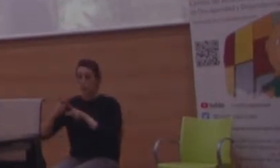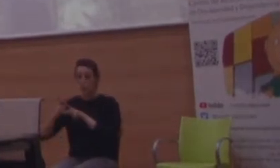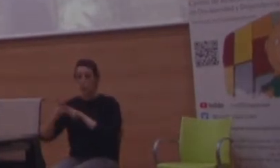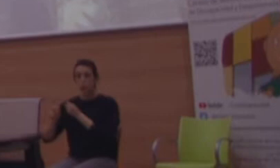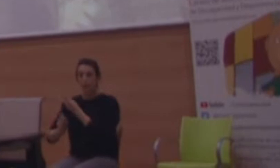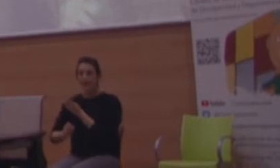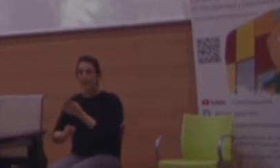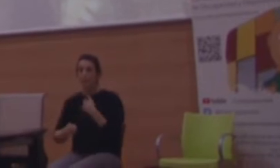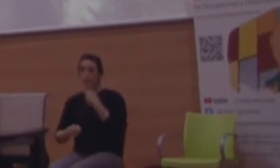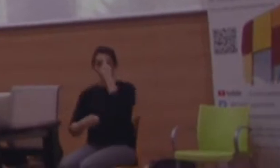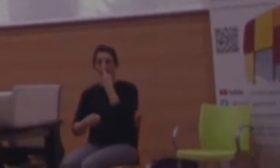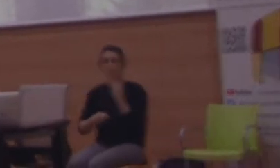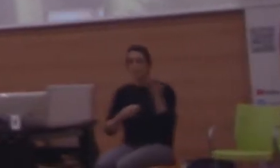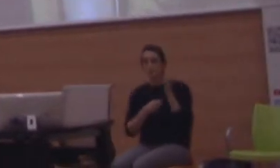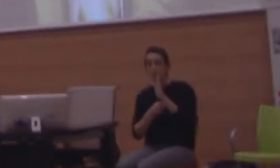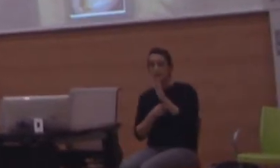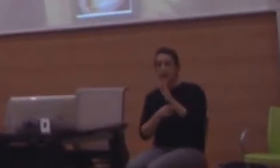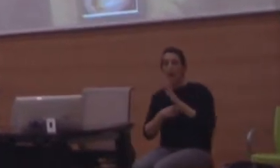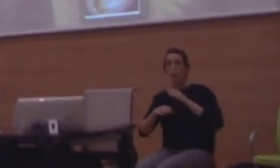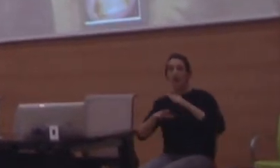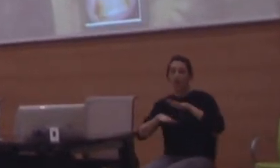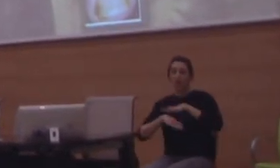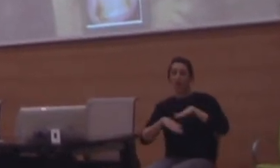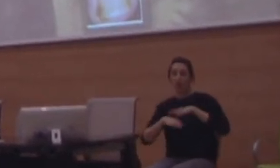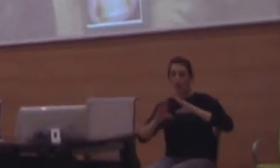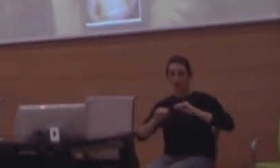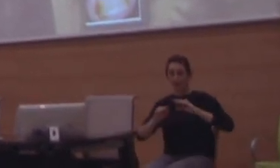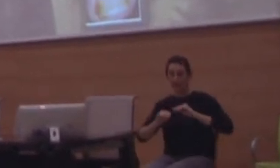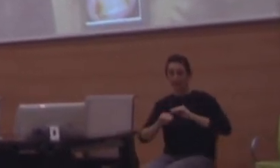imágenes, como vemos, una hiperkeratosis en la zona plantar,